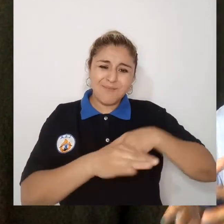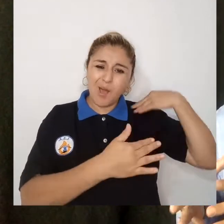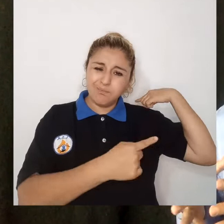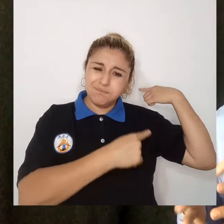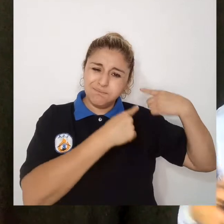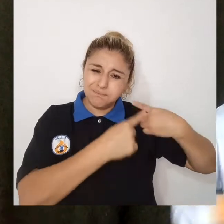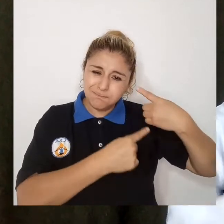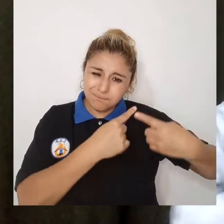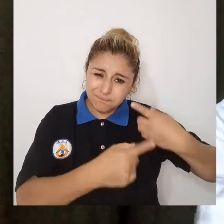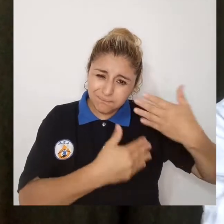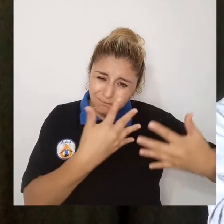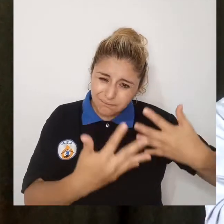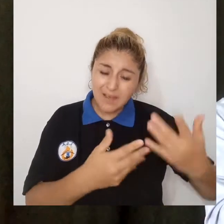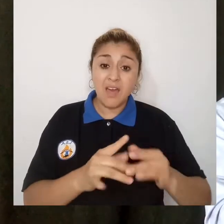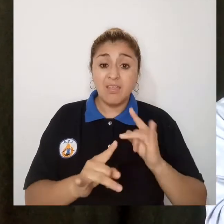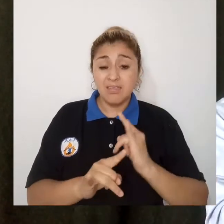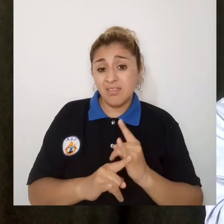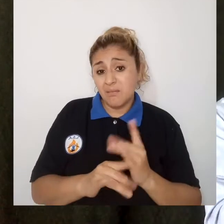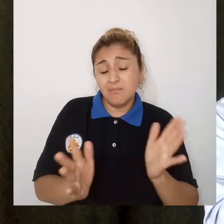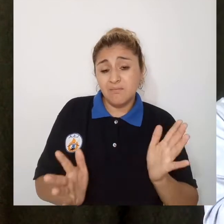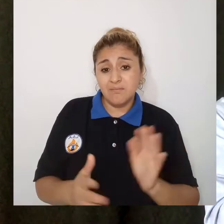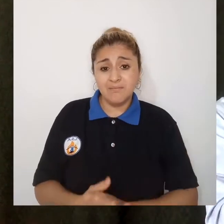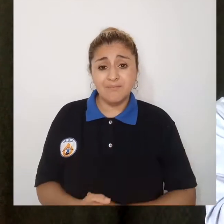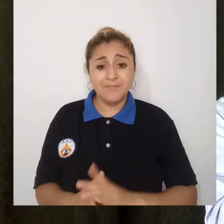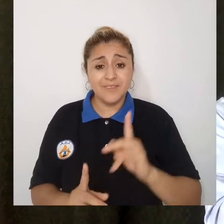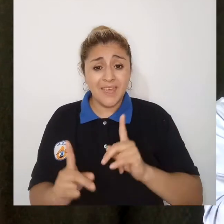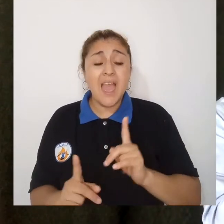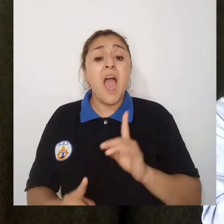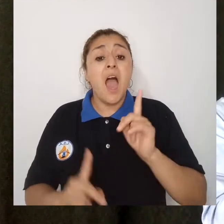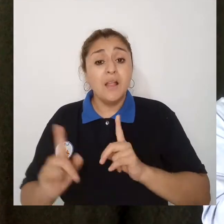y necesidades y a veces con muchas posibilidades